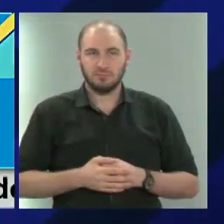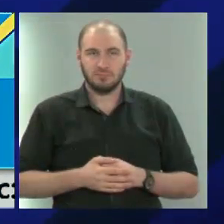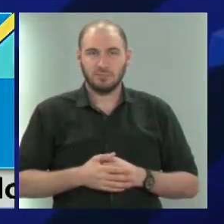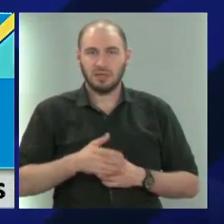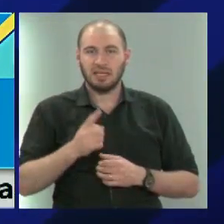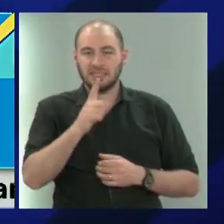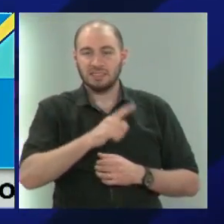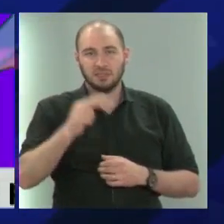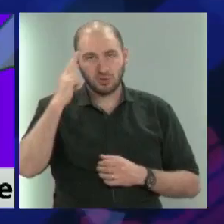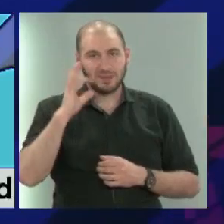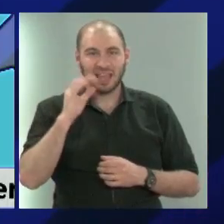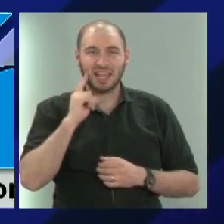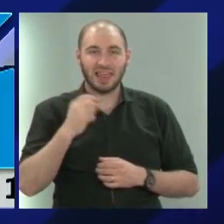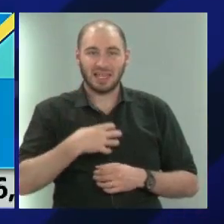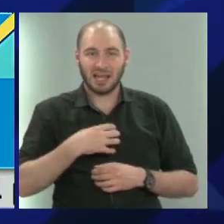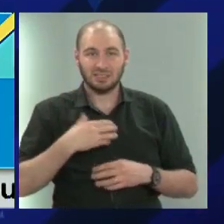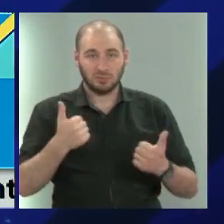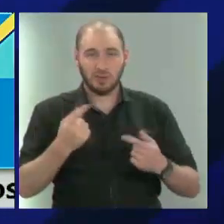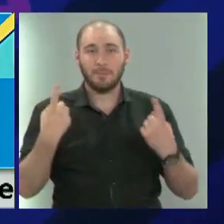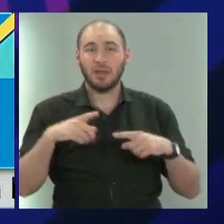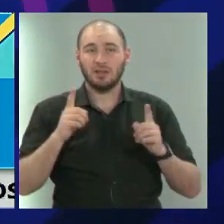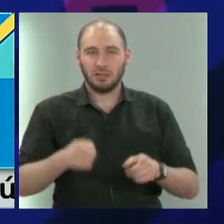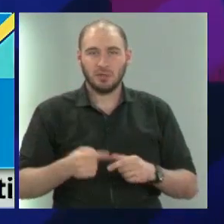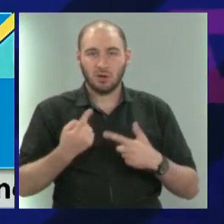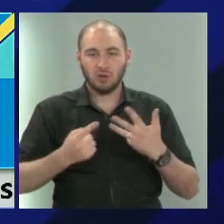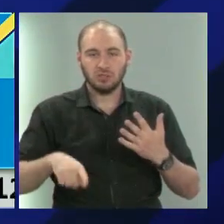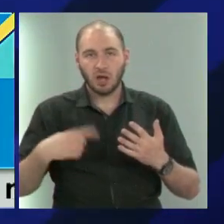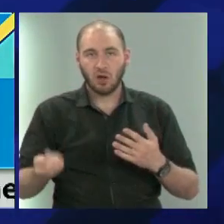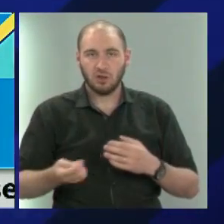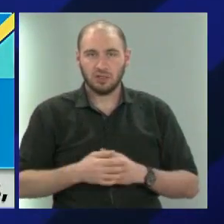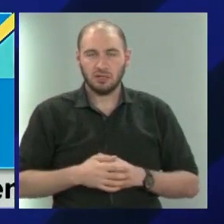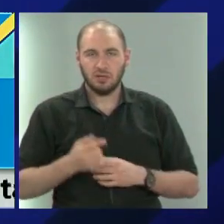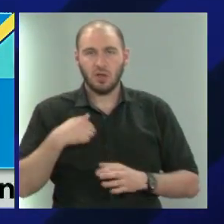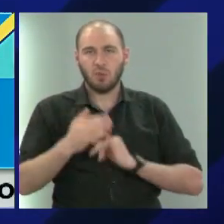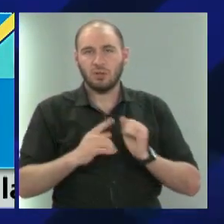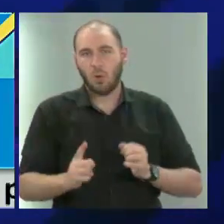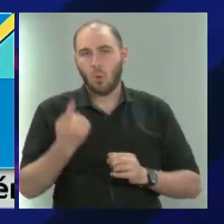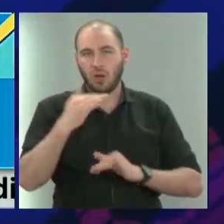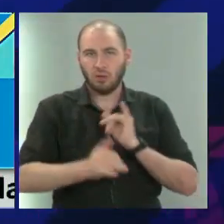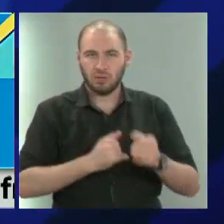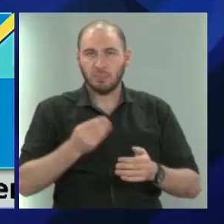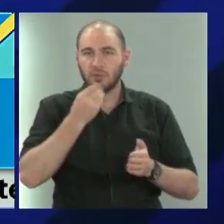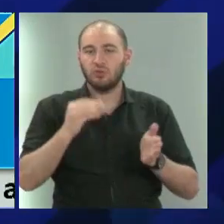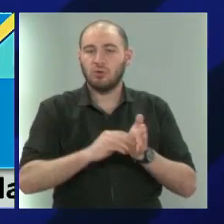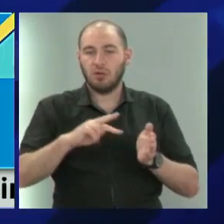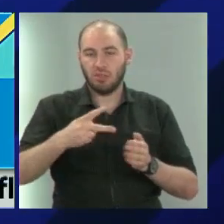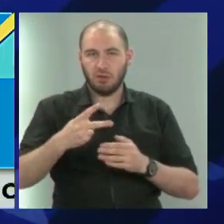los 190 días de clase es muy bueno, pero también hay otras acciones. Estoy mencionando una de ellas, como es la doble